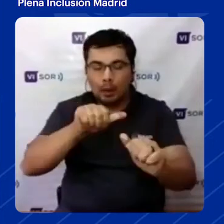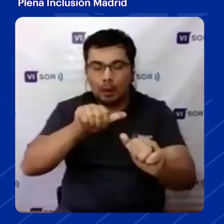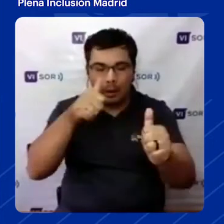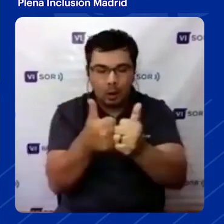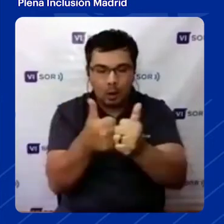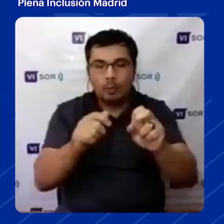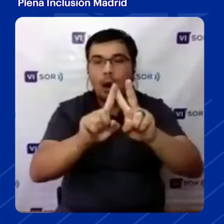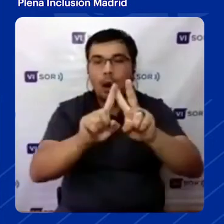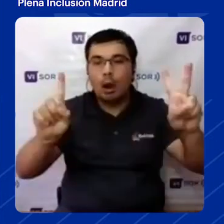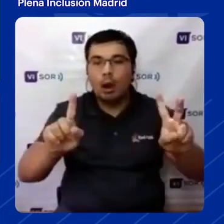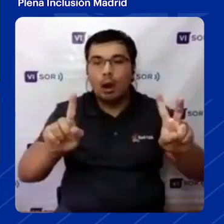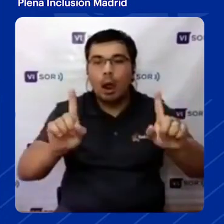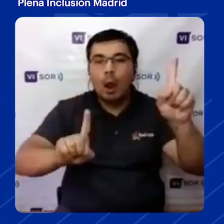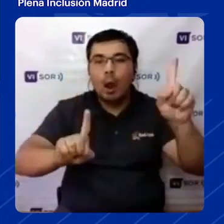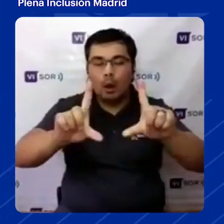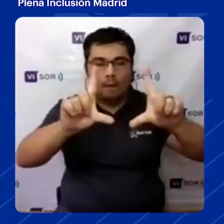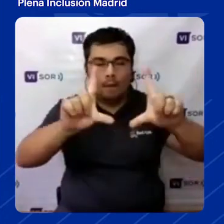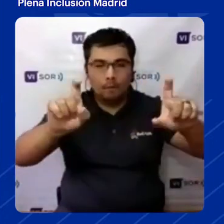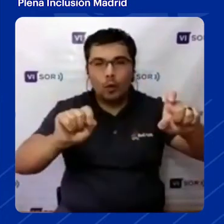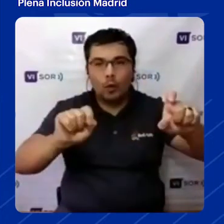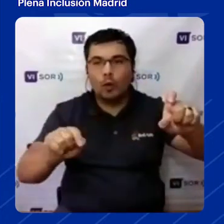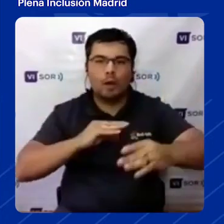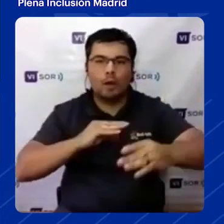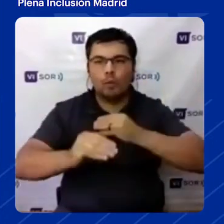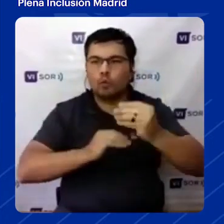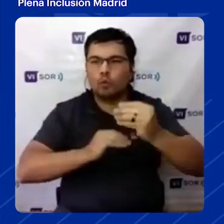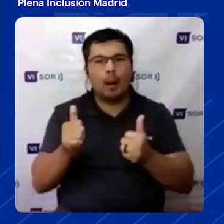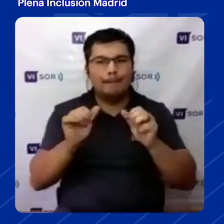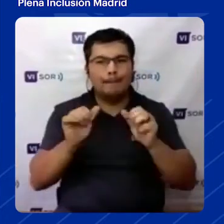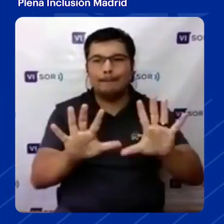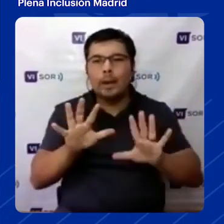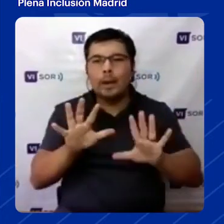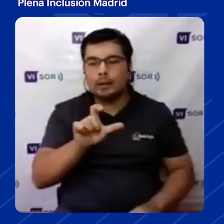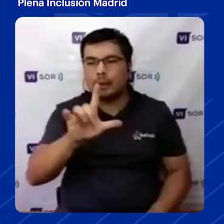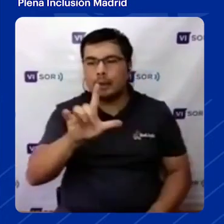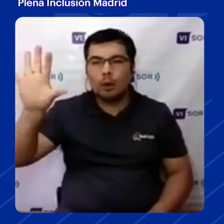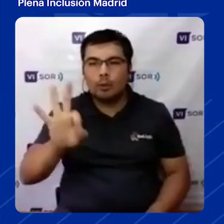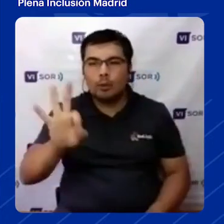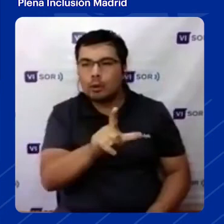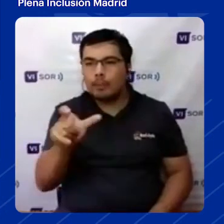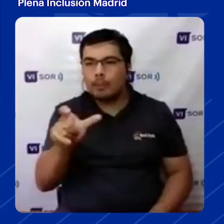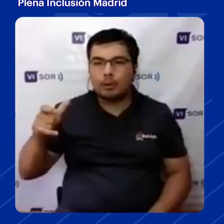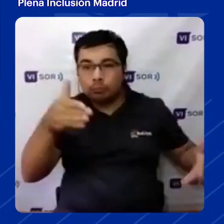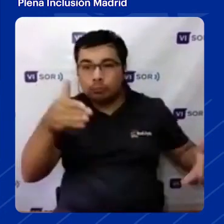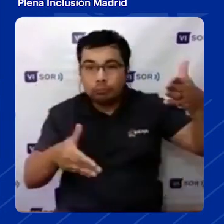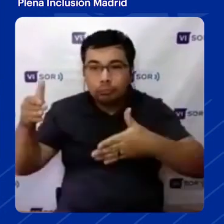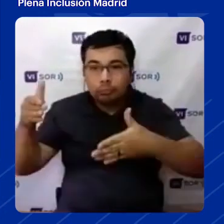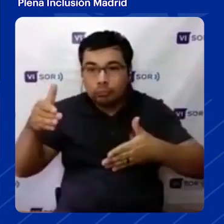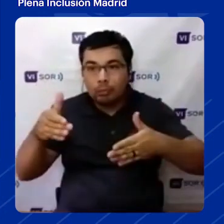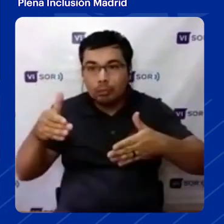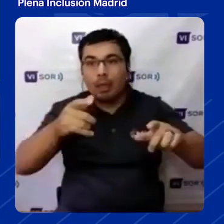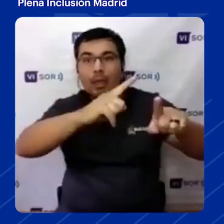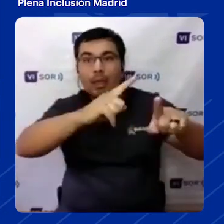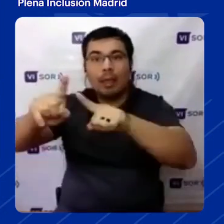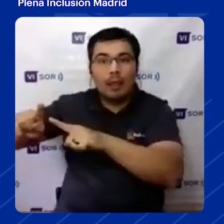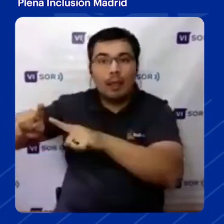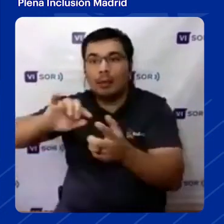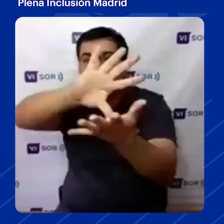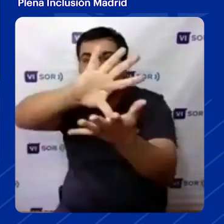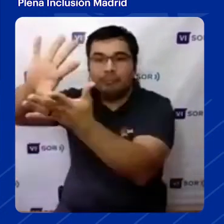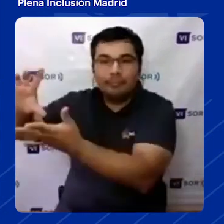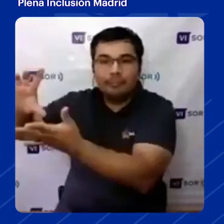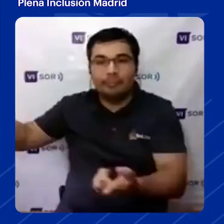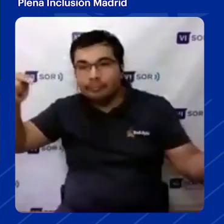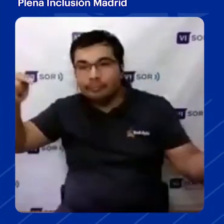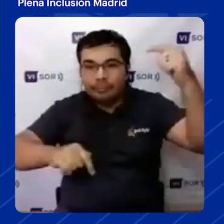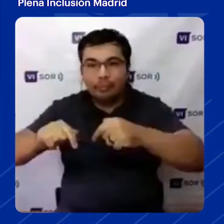de maravilla y el 75% de las visitas vienen del otro lado del Atlántico, de allá, de